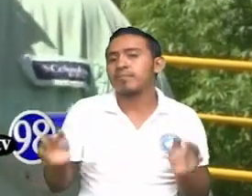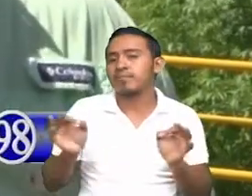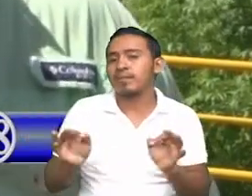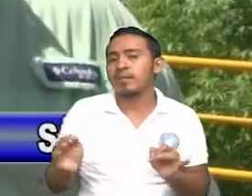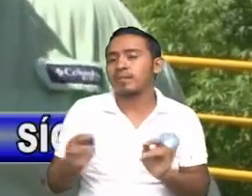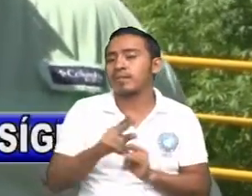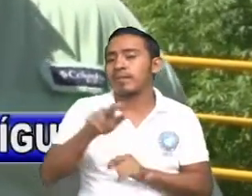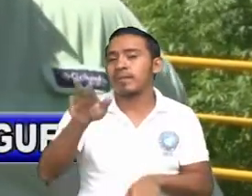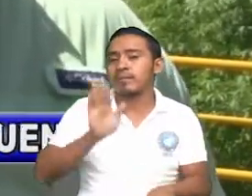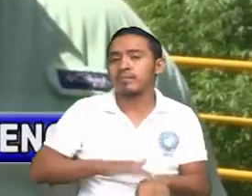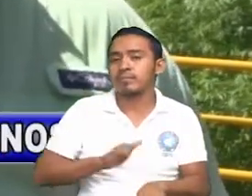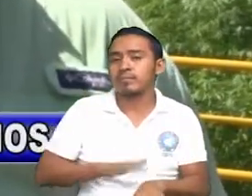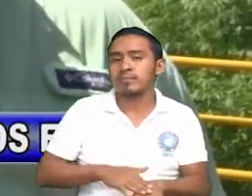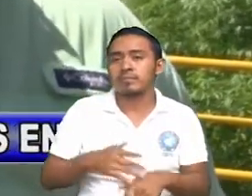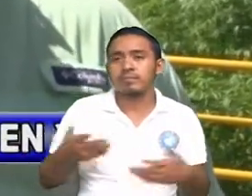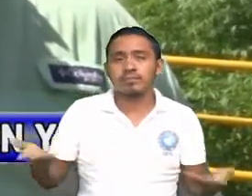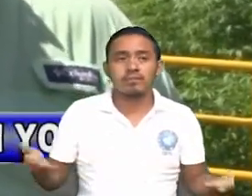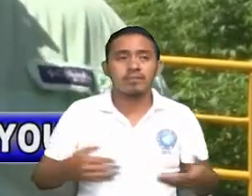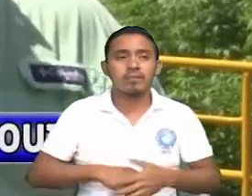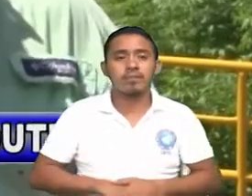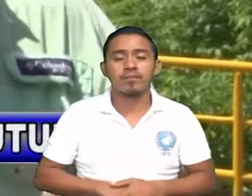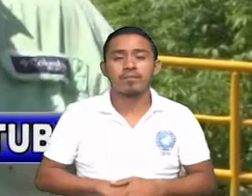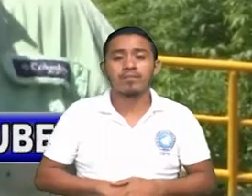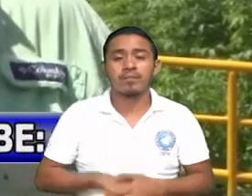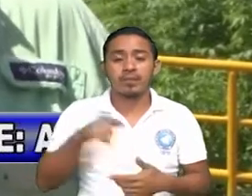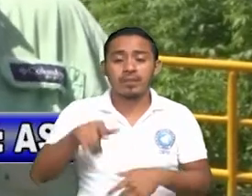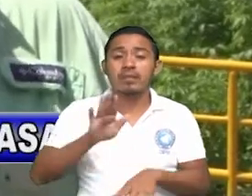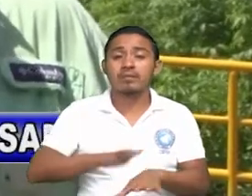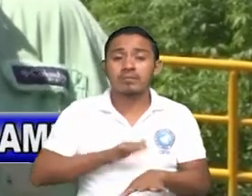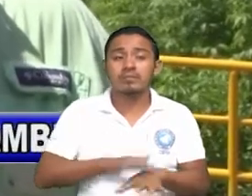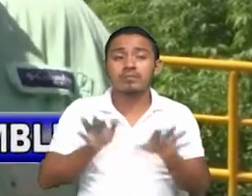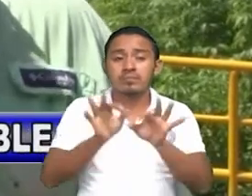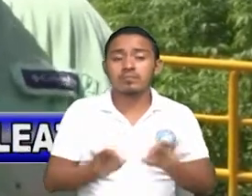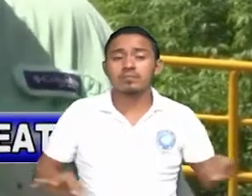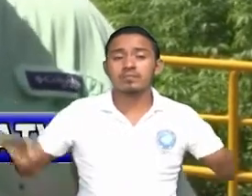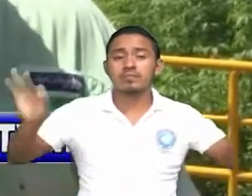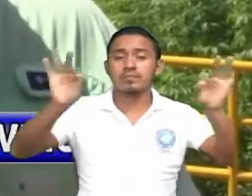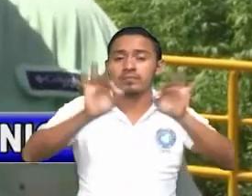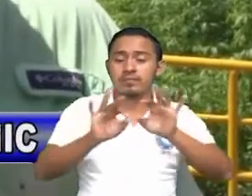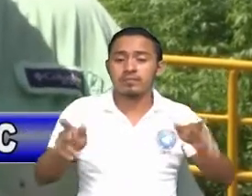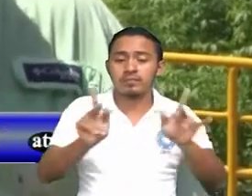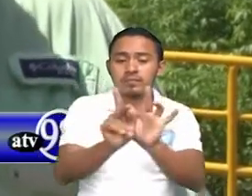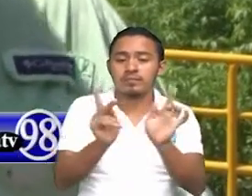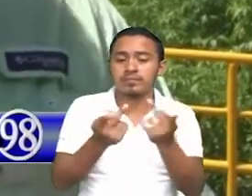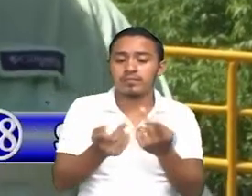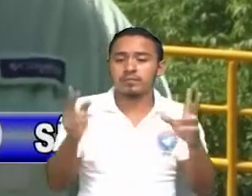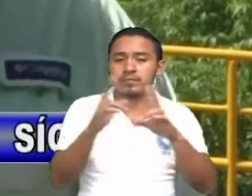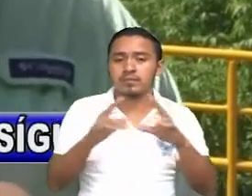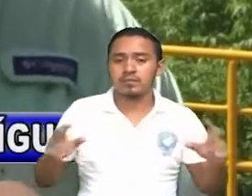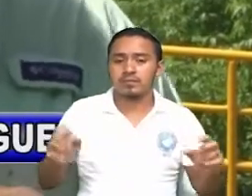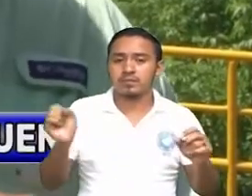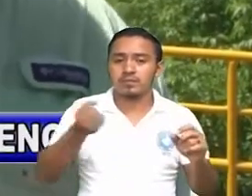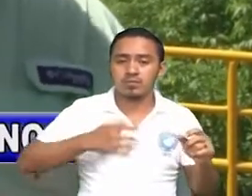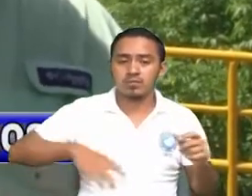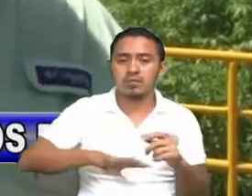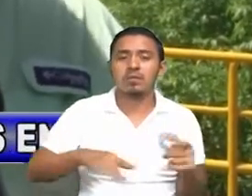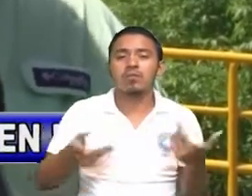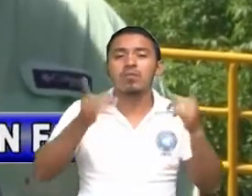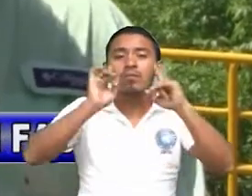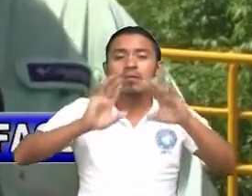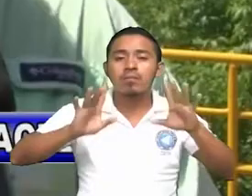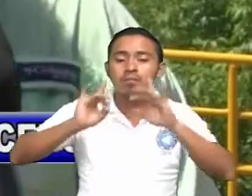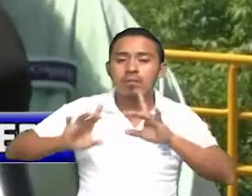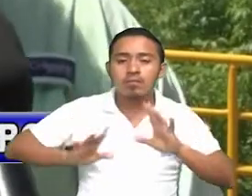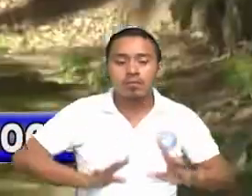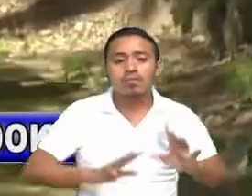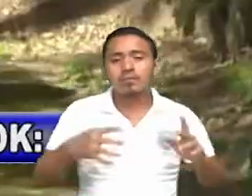mismo llamado, ese llamado importante, valga la redundancia, al pueblo nicaragüense, a la sociedad, que cuidemos el medio ambiente,